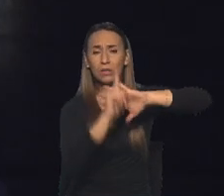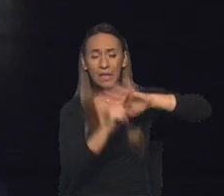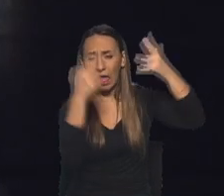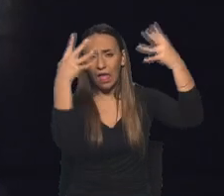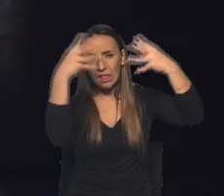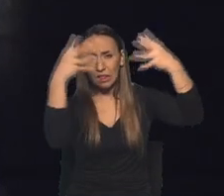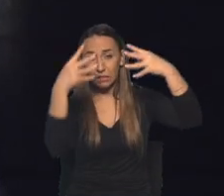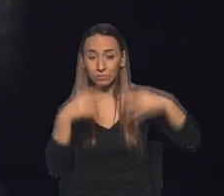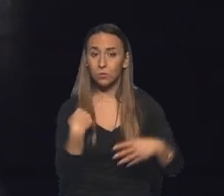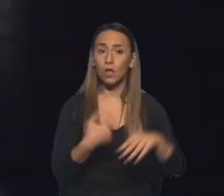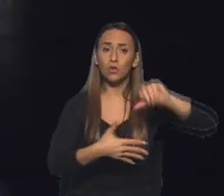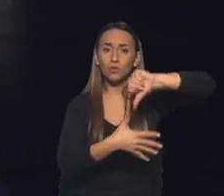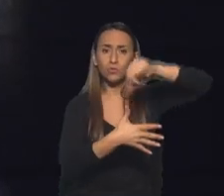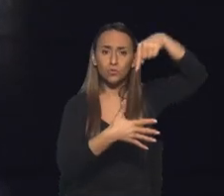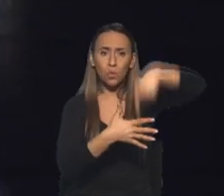pasivo